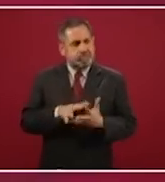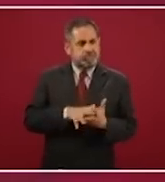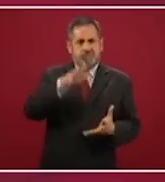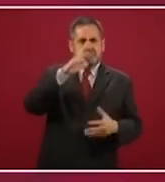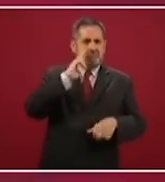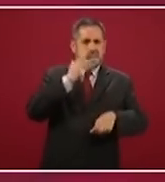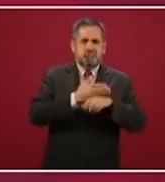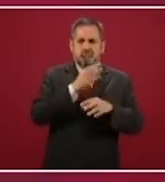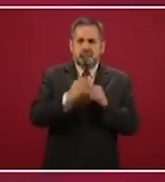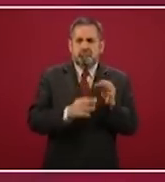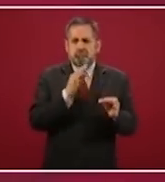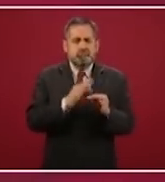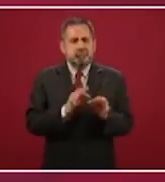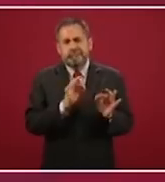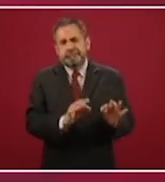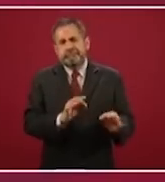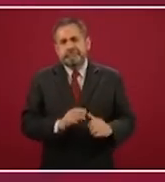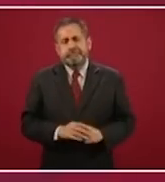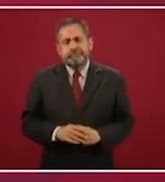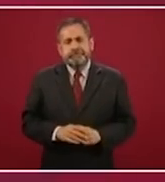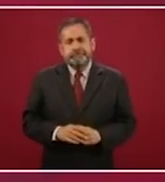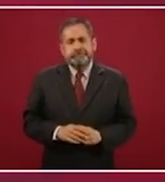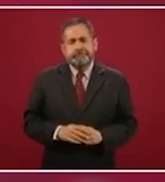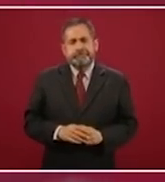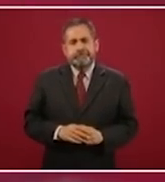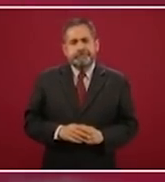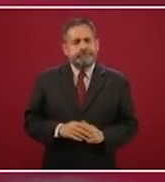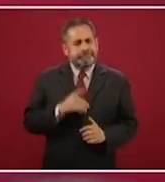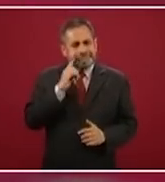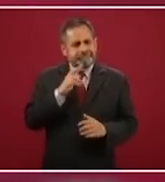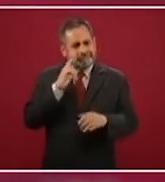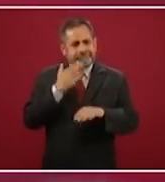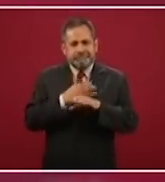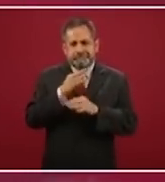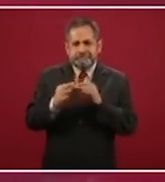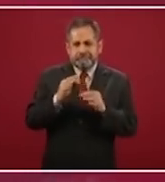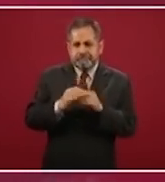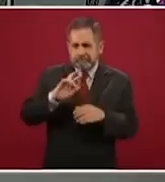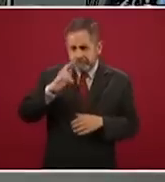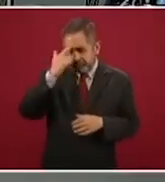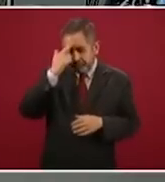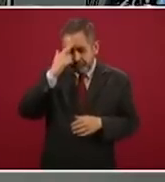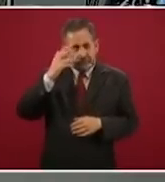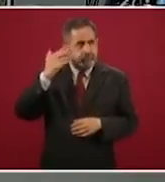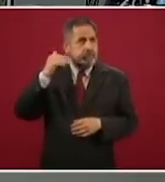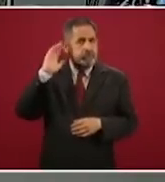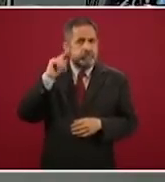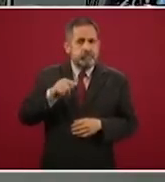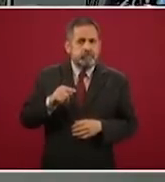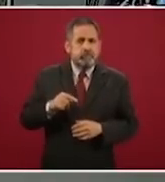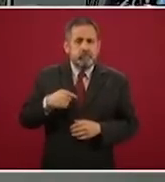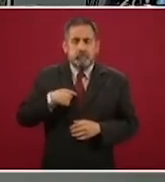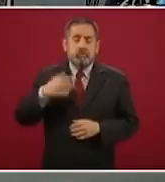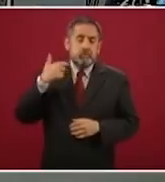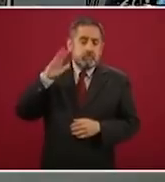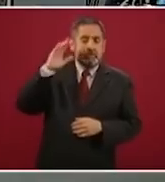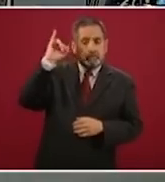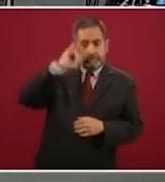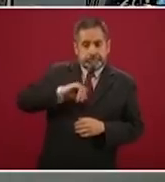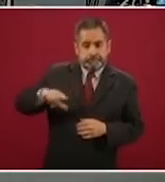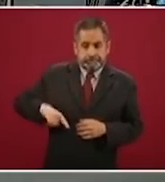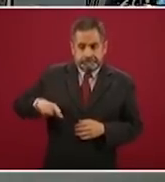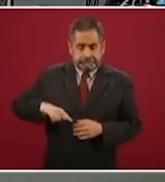los que no cumplen con su responsabilidad. Yo recuerdo que cuando fui jefe de